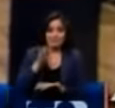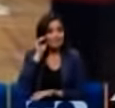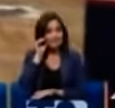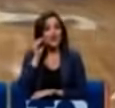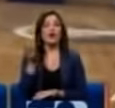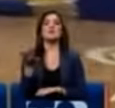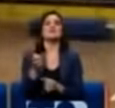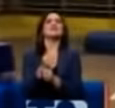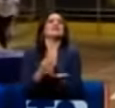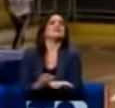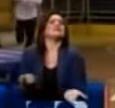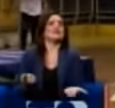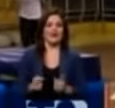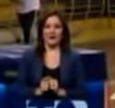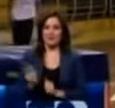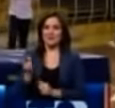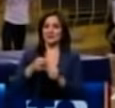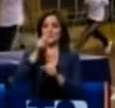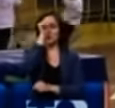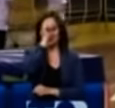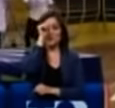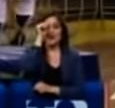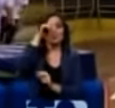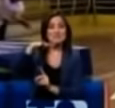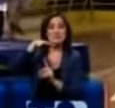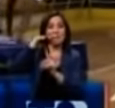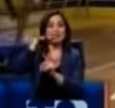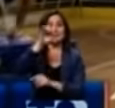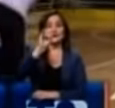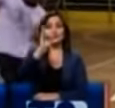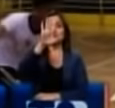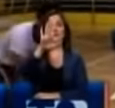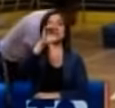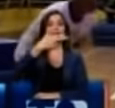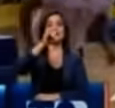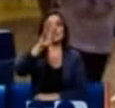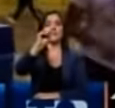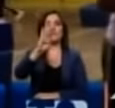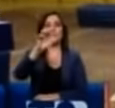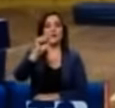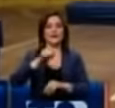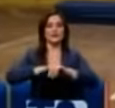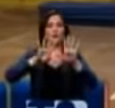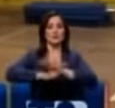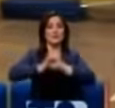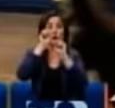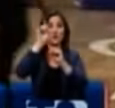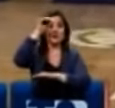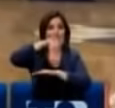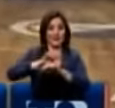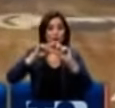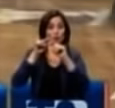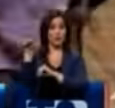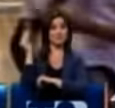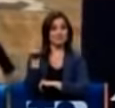parkour, lo único que tiene que hacer es asistir los domingos al Parque Chimbía de 9 de la mañana a 1 de la tarde, y este grupo